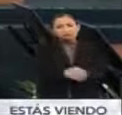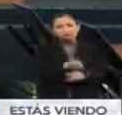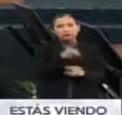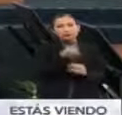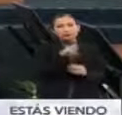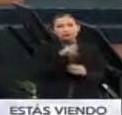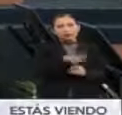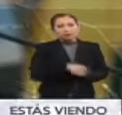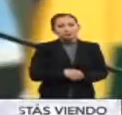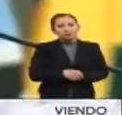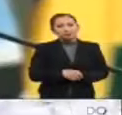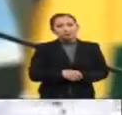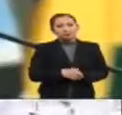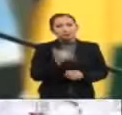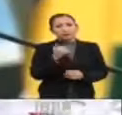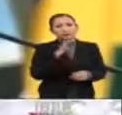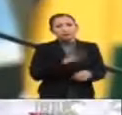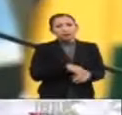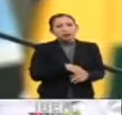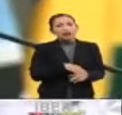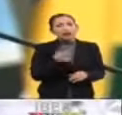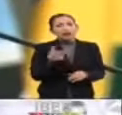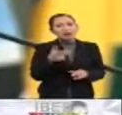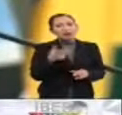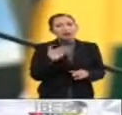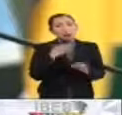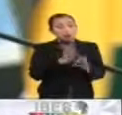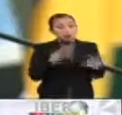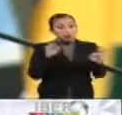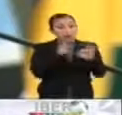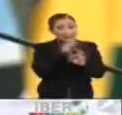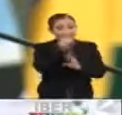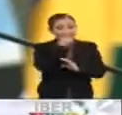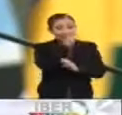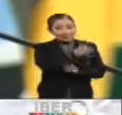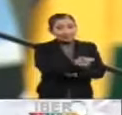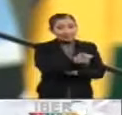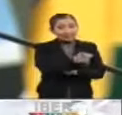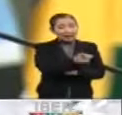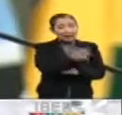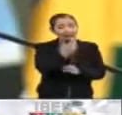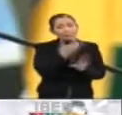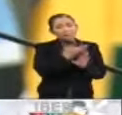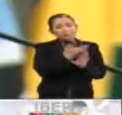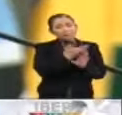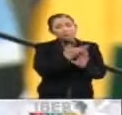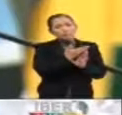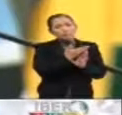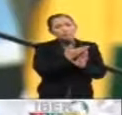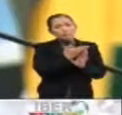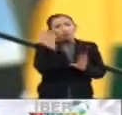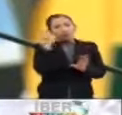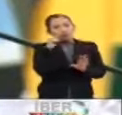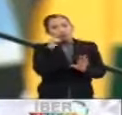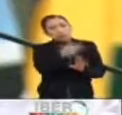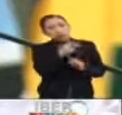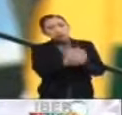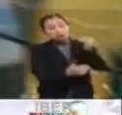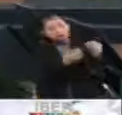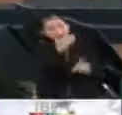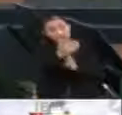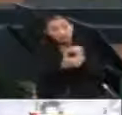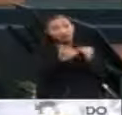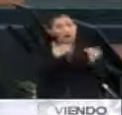Javier. No, y sobre todo, miren, es muy importante señalar el muy notable desarrollo